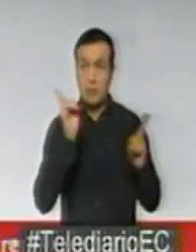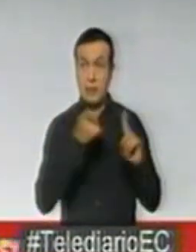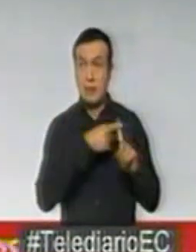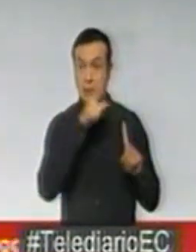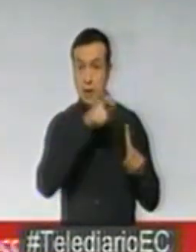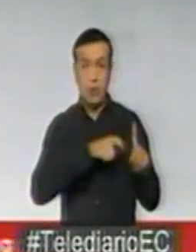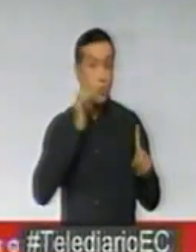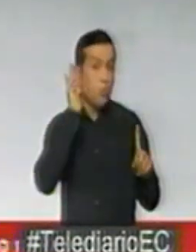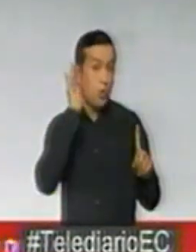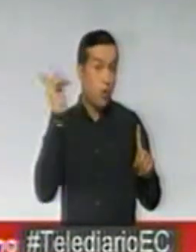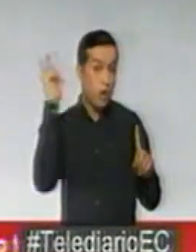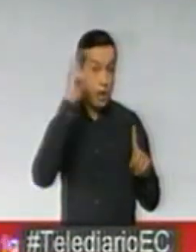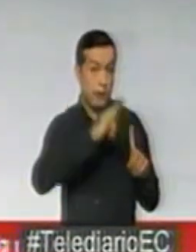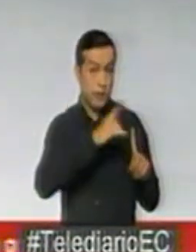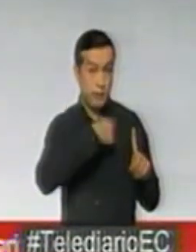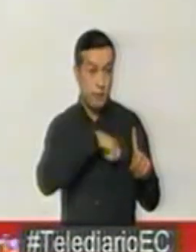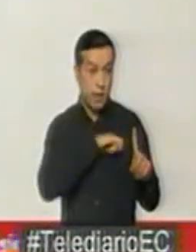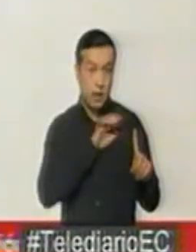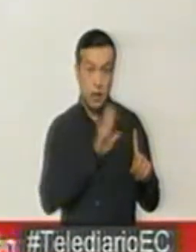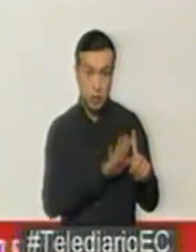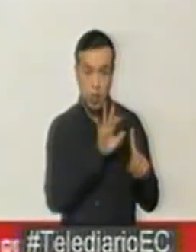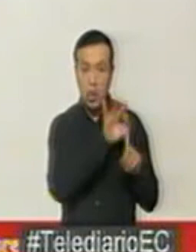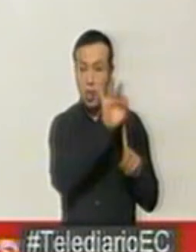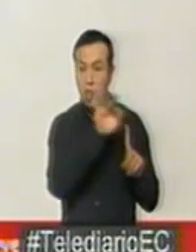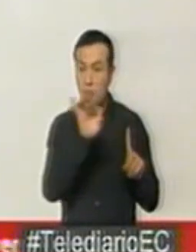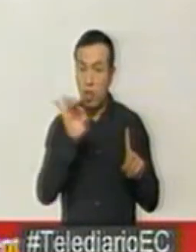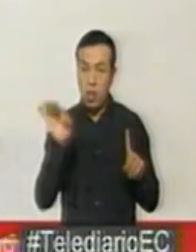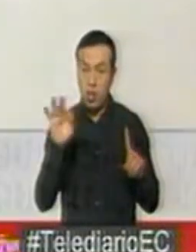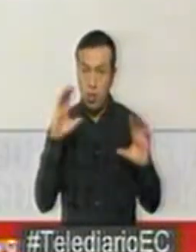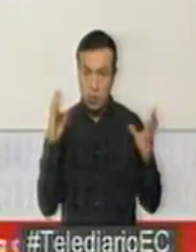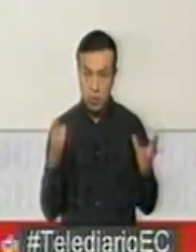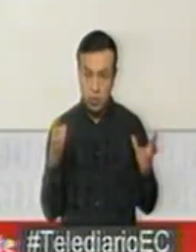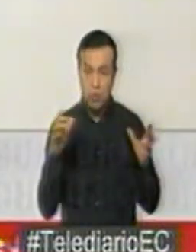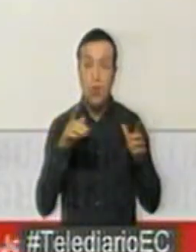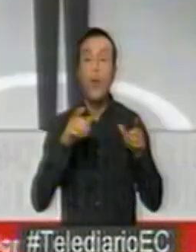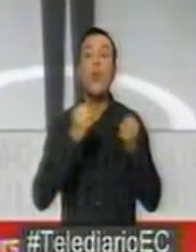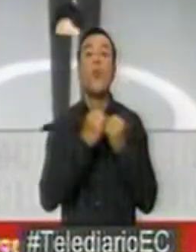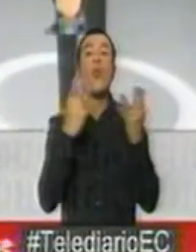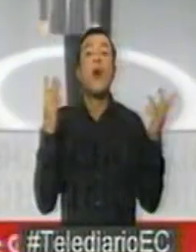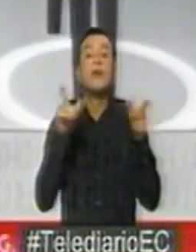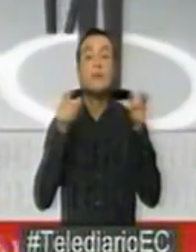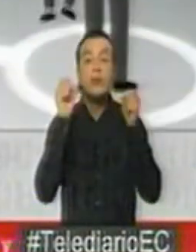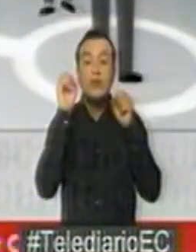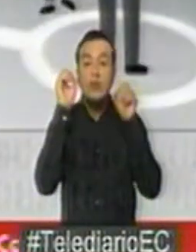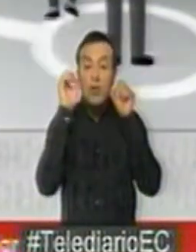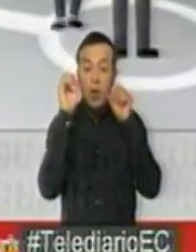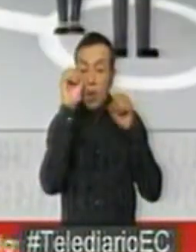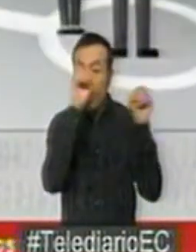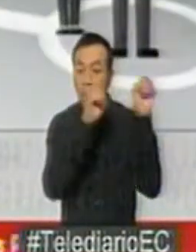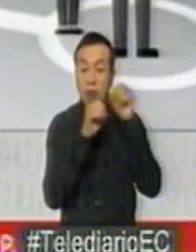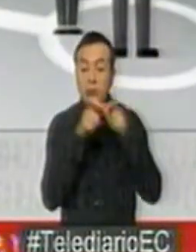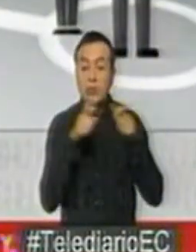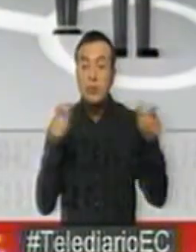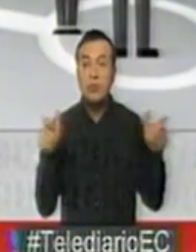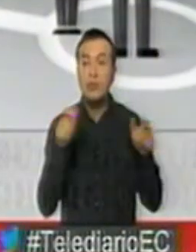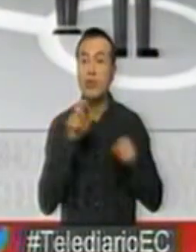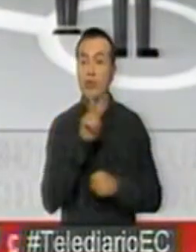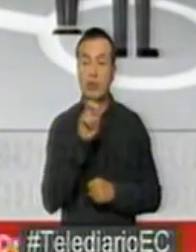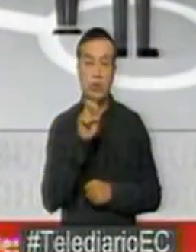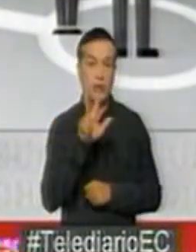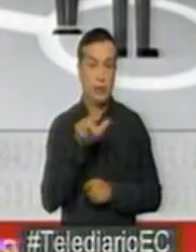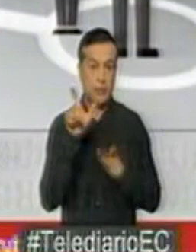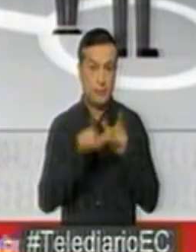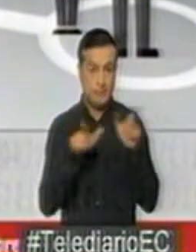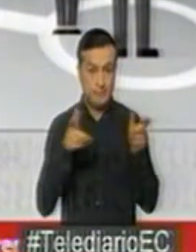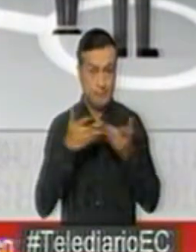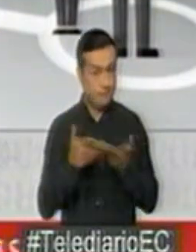caso. El cerco epidemiológico abarca a 203 personas. Para evitar la propagación del virus y que no se